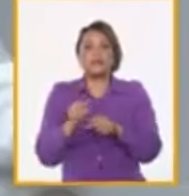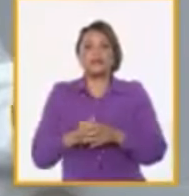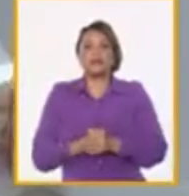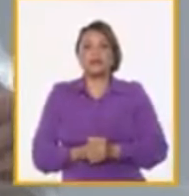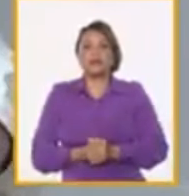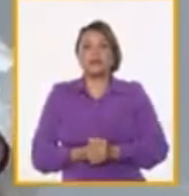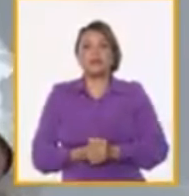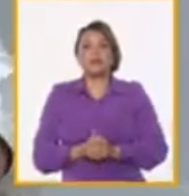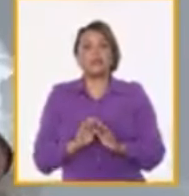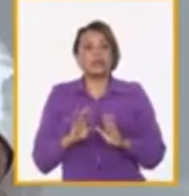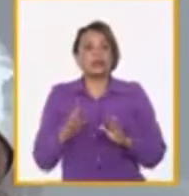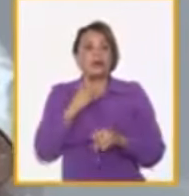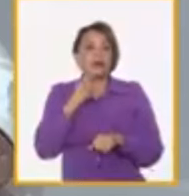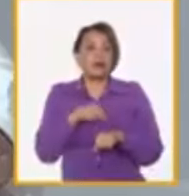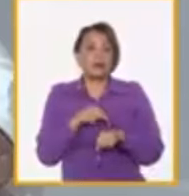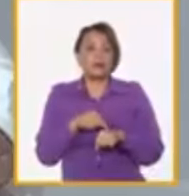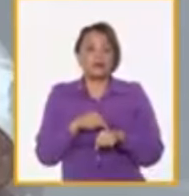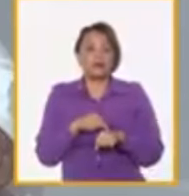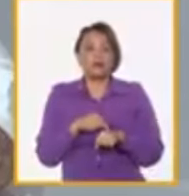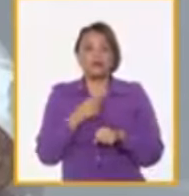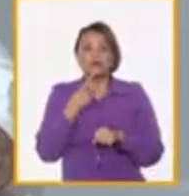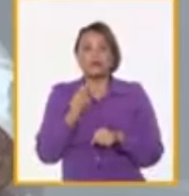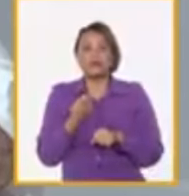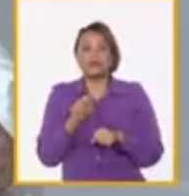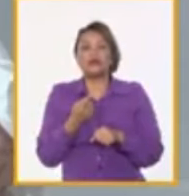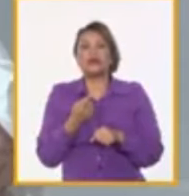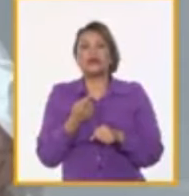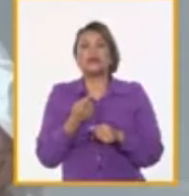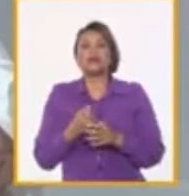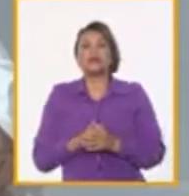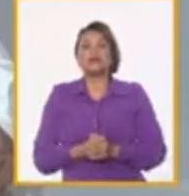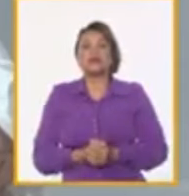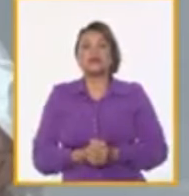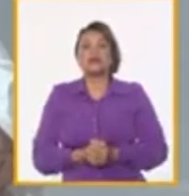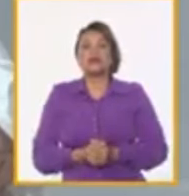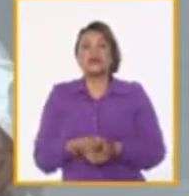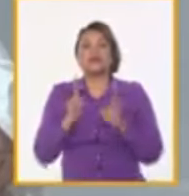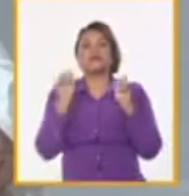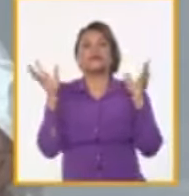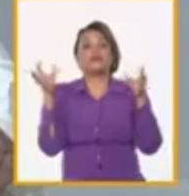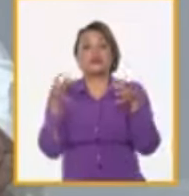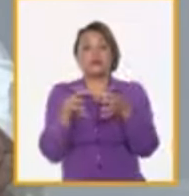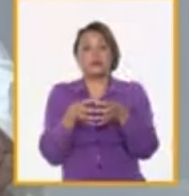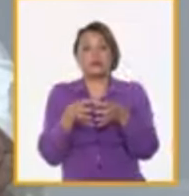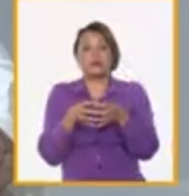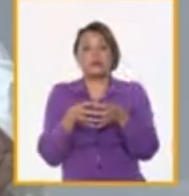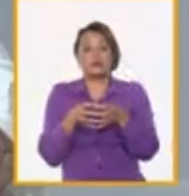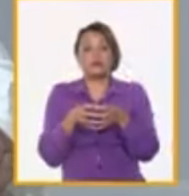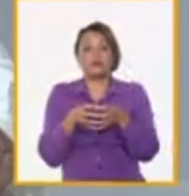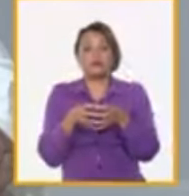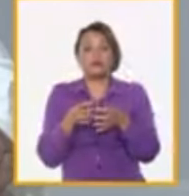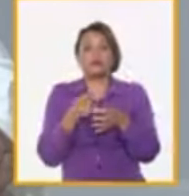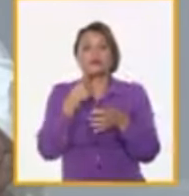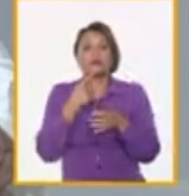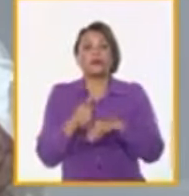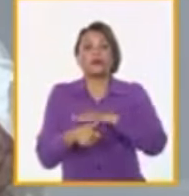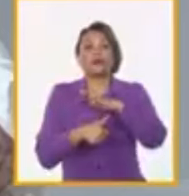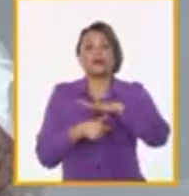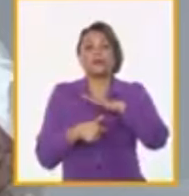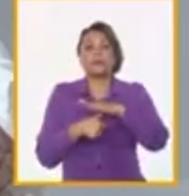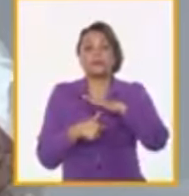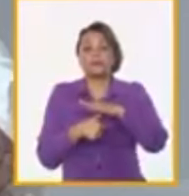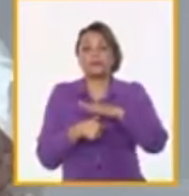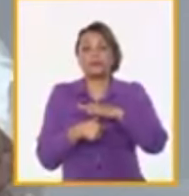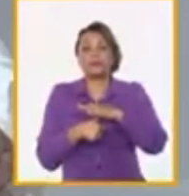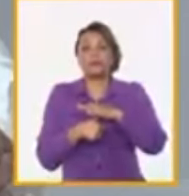eso que nosotros en estos días comentábamos en la reunión con el presidente de la